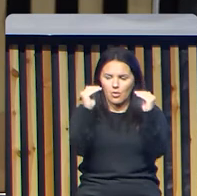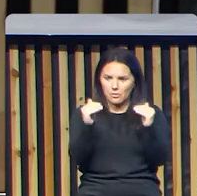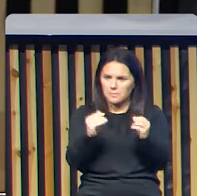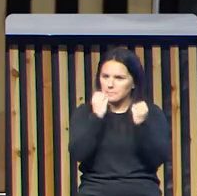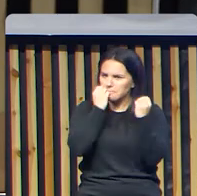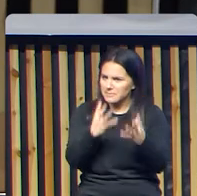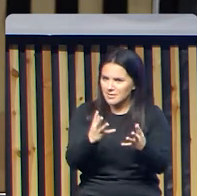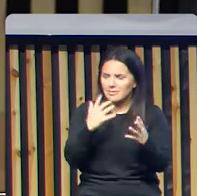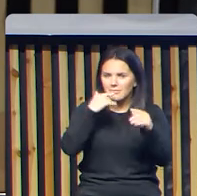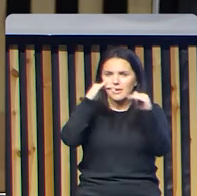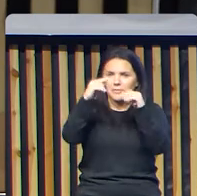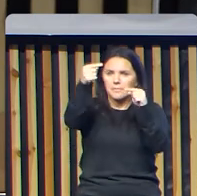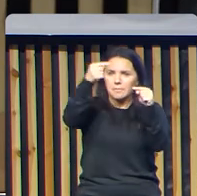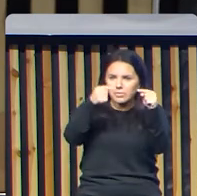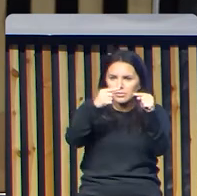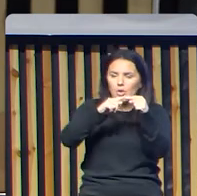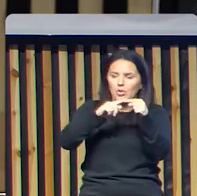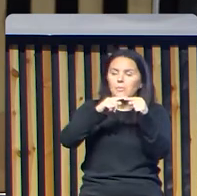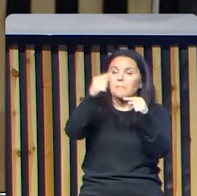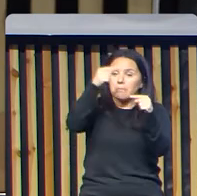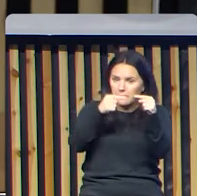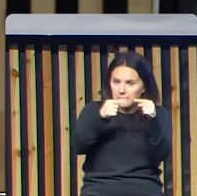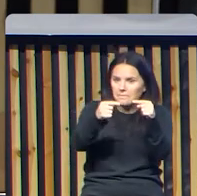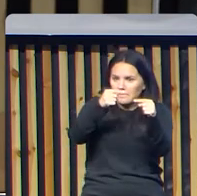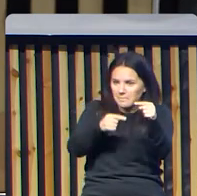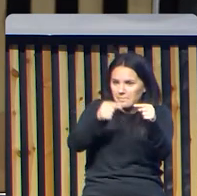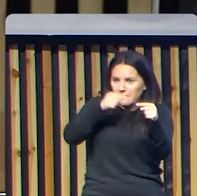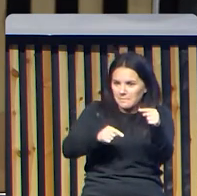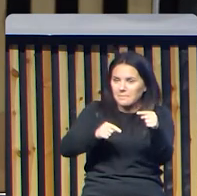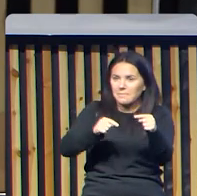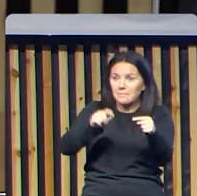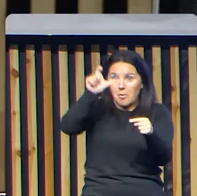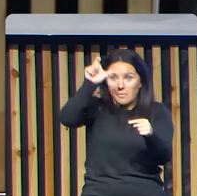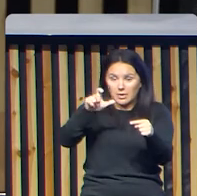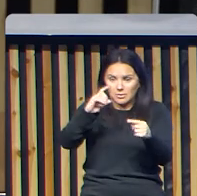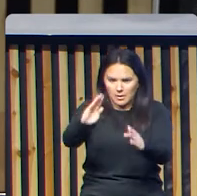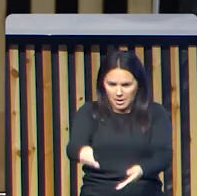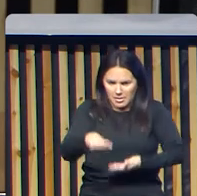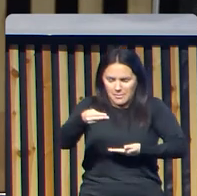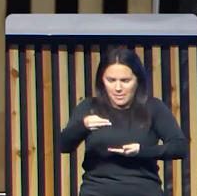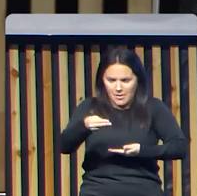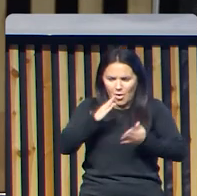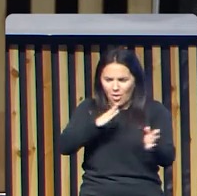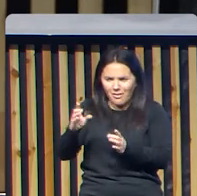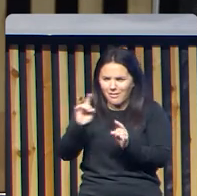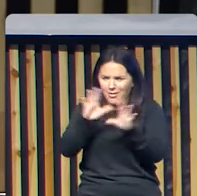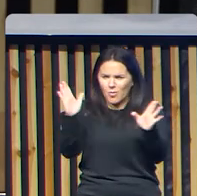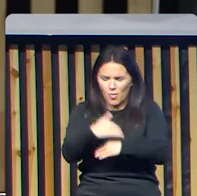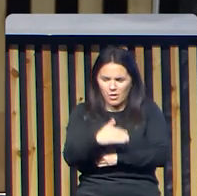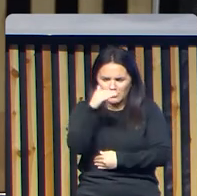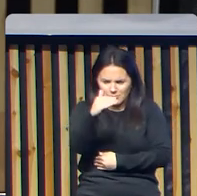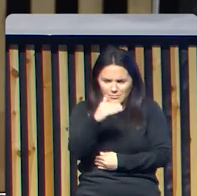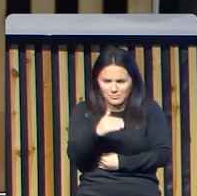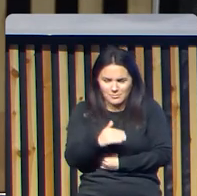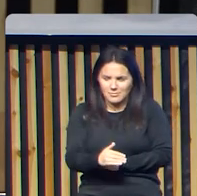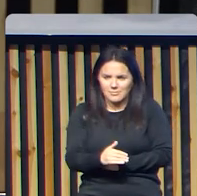acciones que supuestamente ha de realizar el de la persona que lo que lo recibe etcétera Pero una de